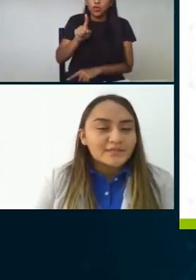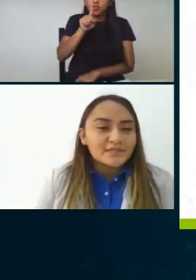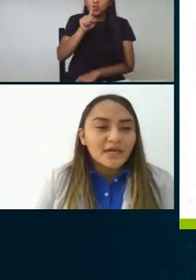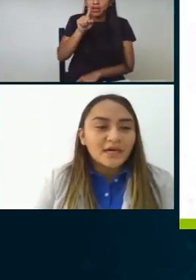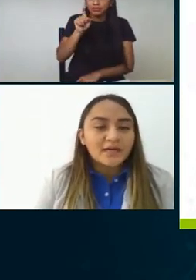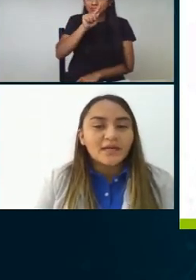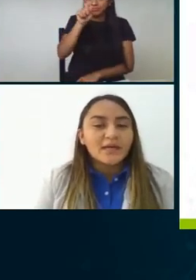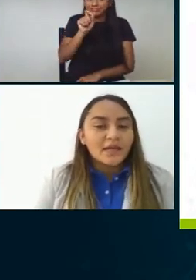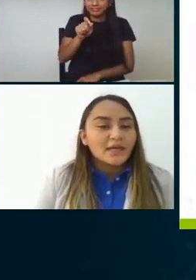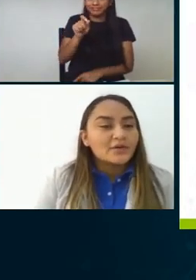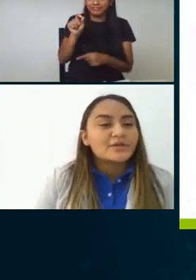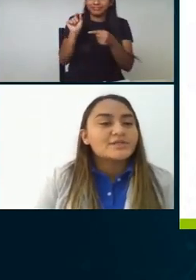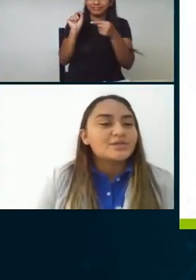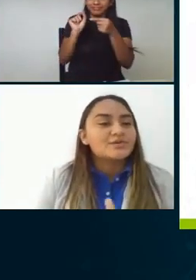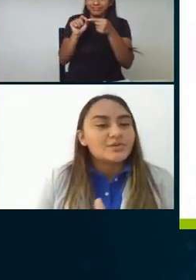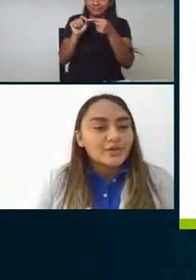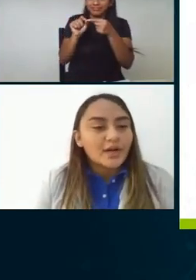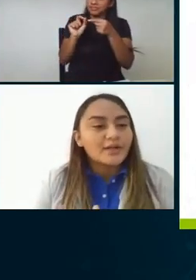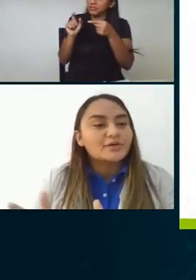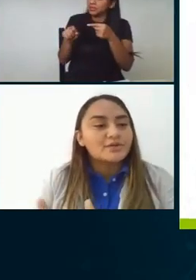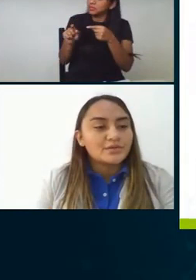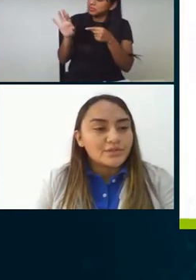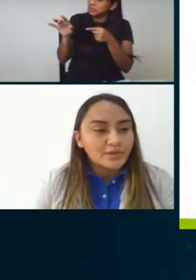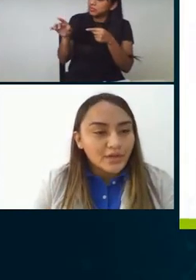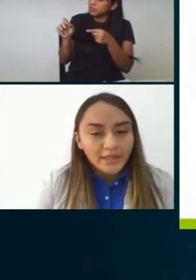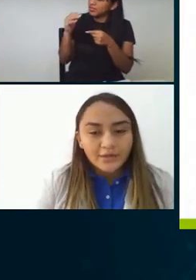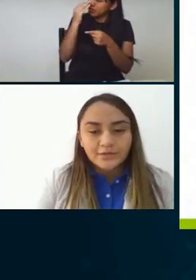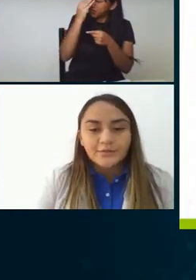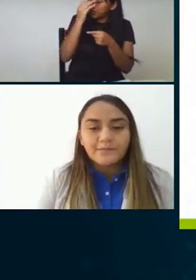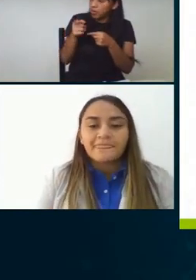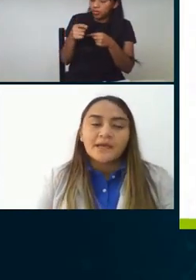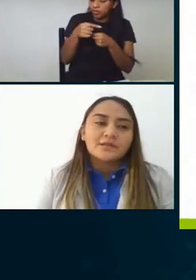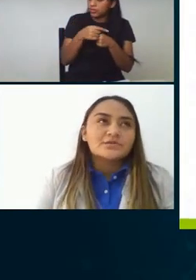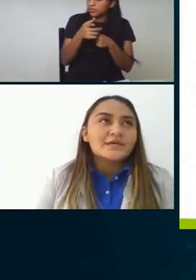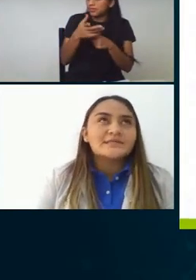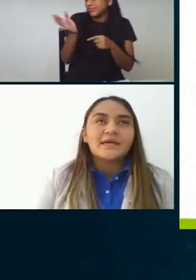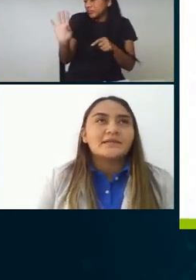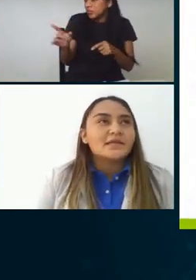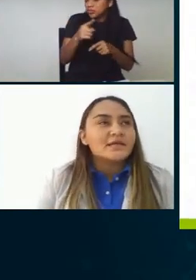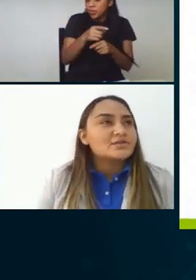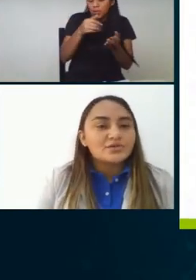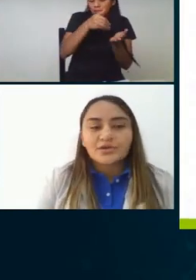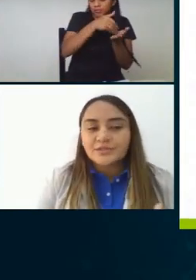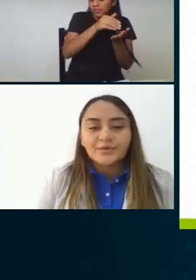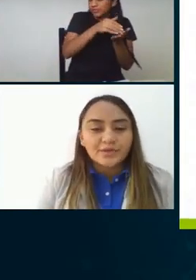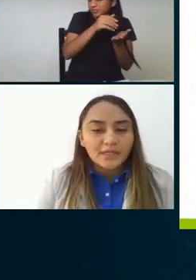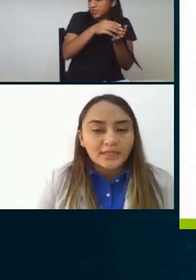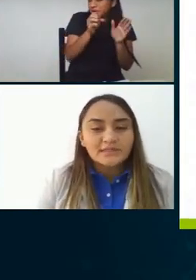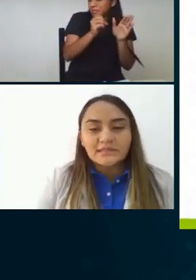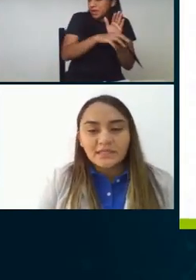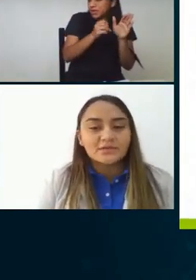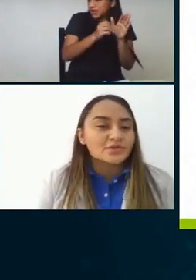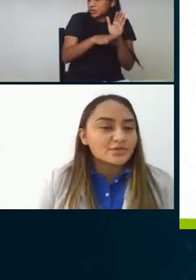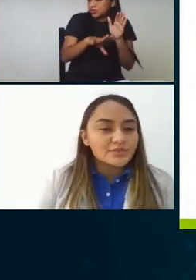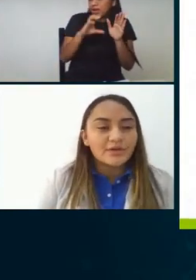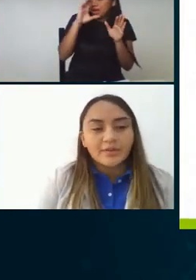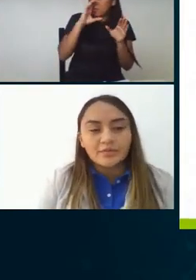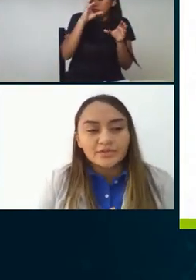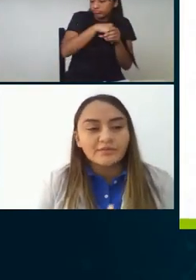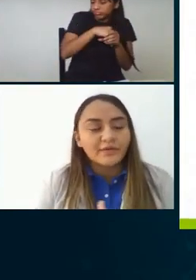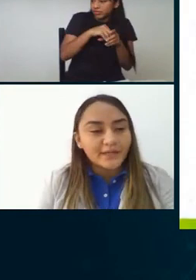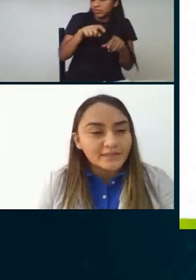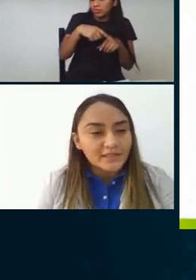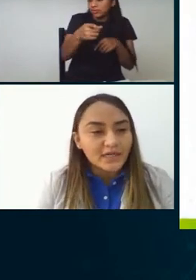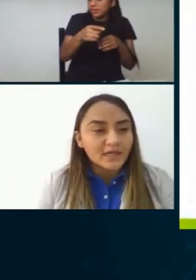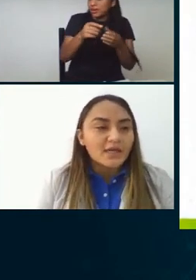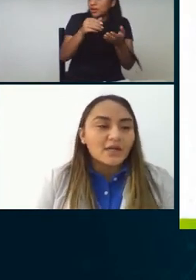usted diferenciar los residuos orgánicos de los inorgánicos? Entonces, entre ellos nos respondían, sí, nosotros